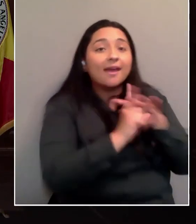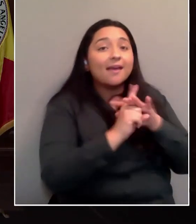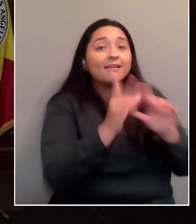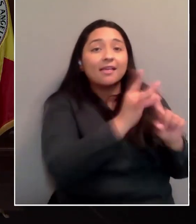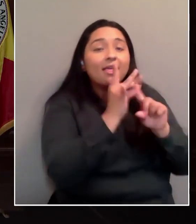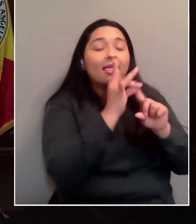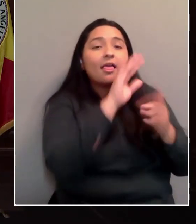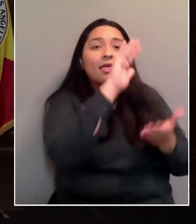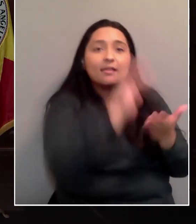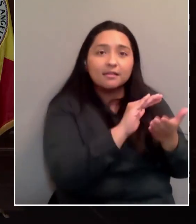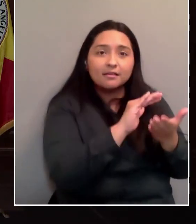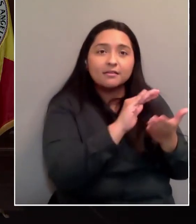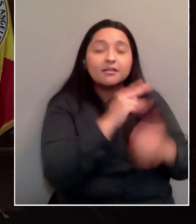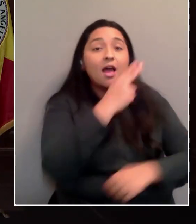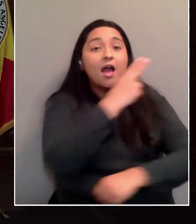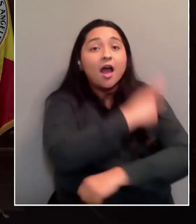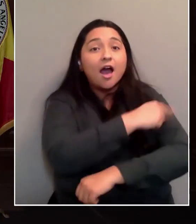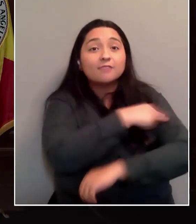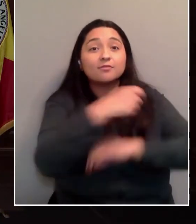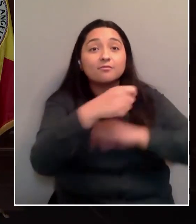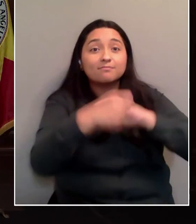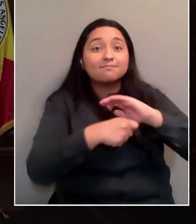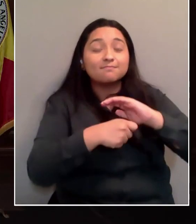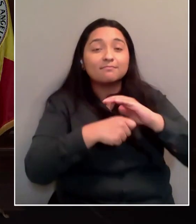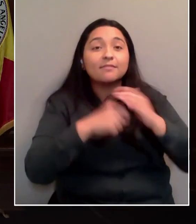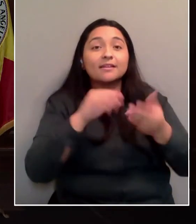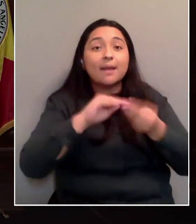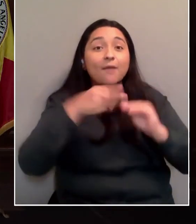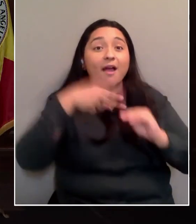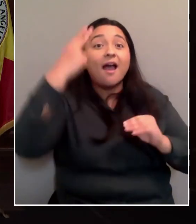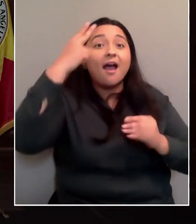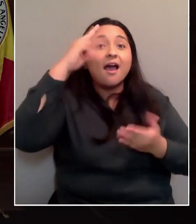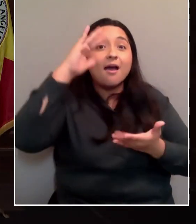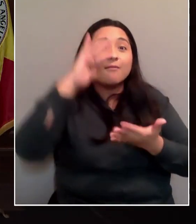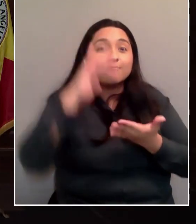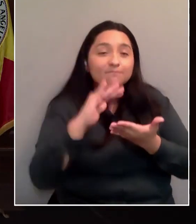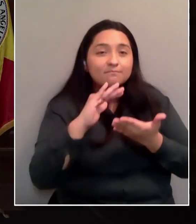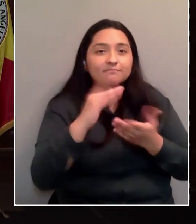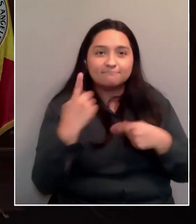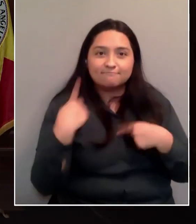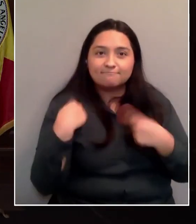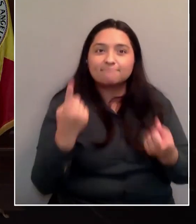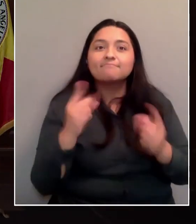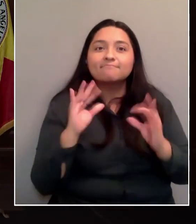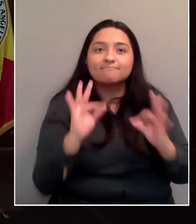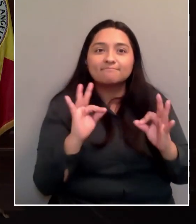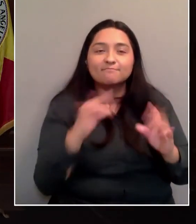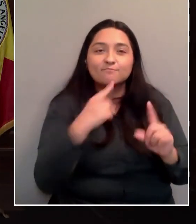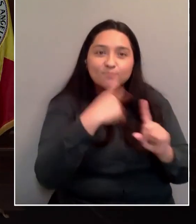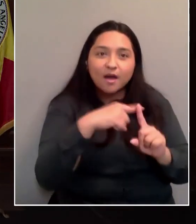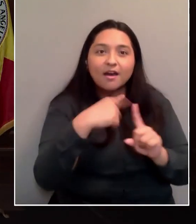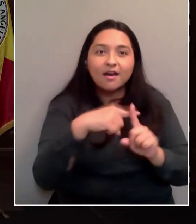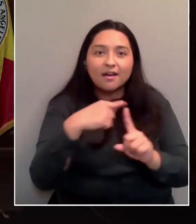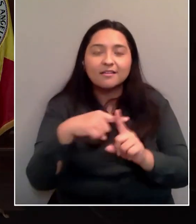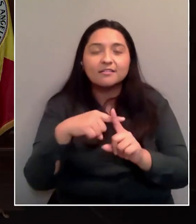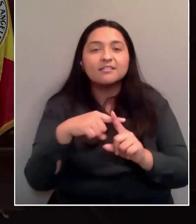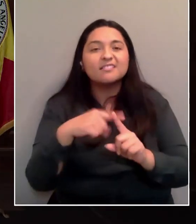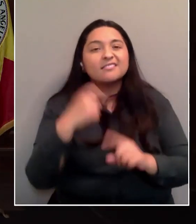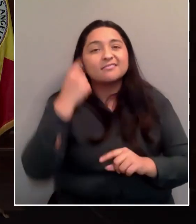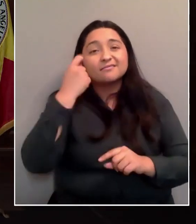el Condado de Los Ángeles han bajado en la última semana. Pero seguimos perdiendo demasiada gente.